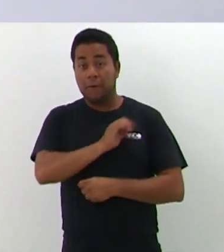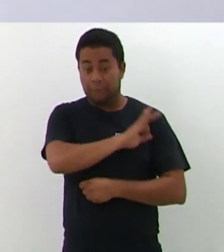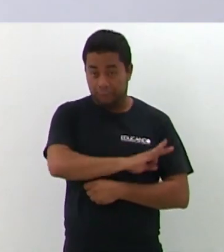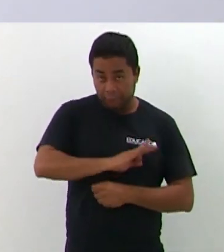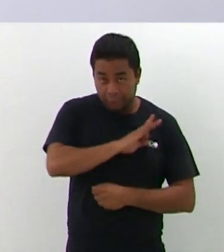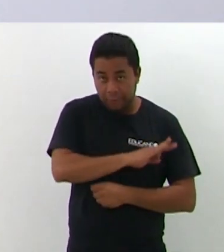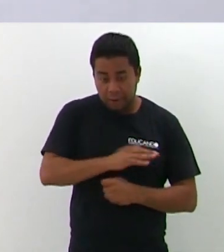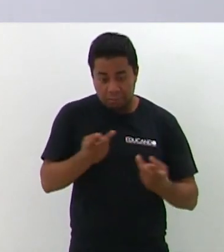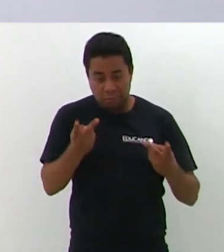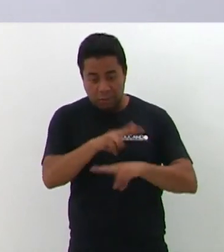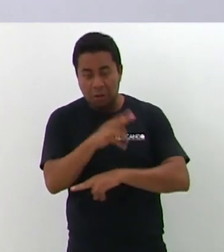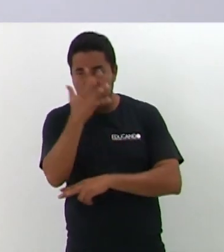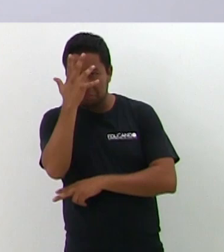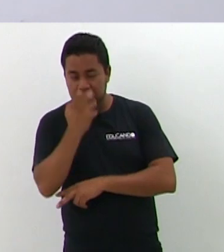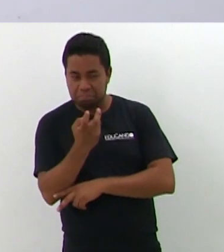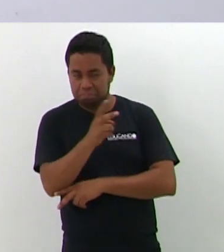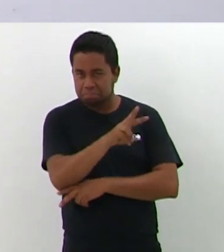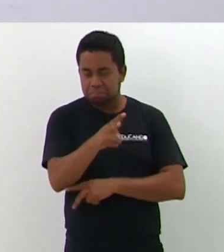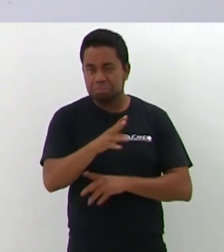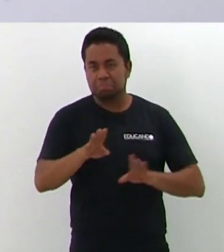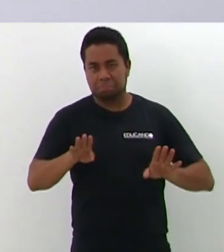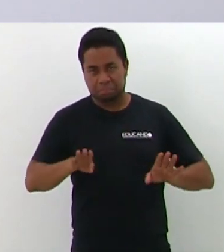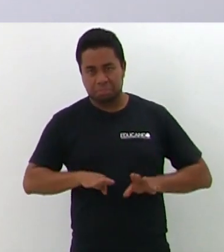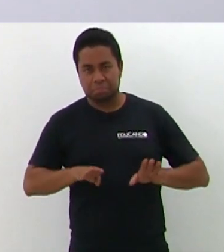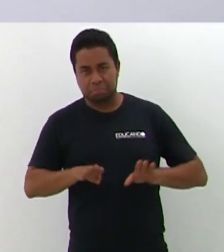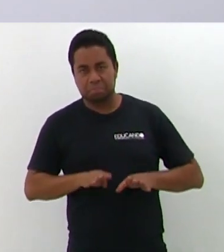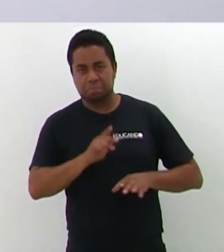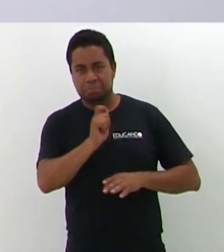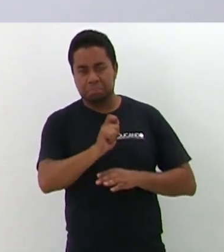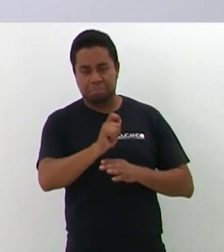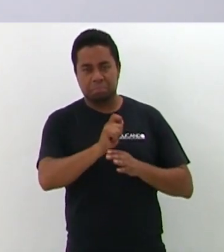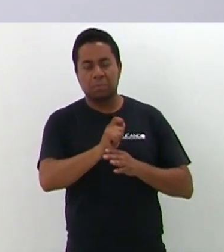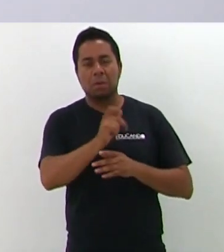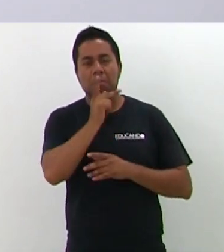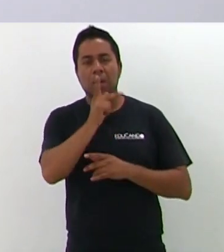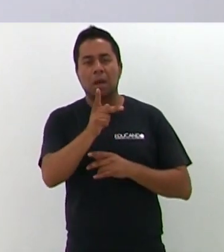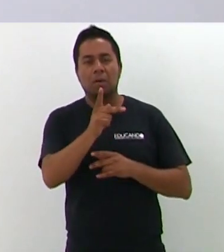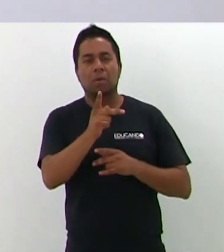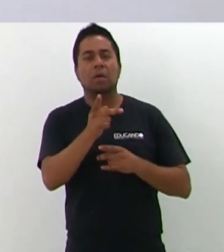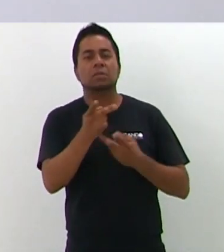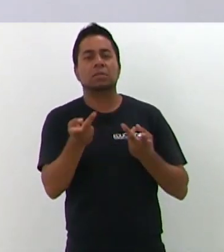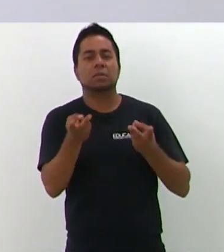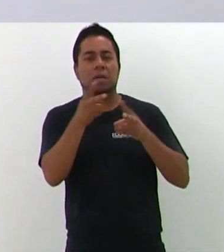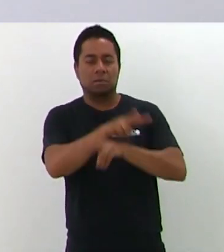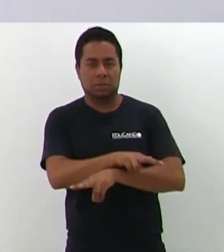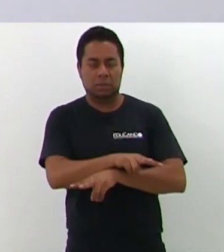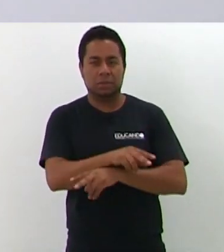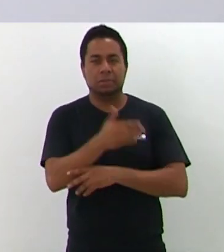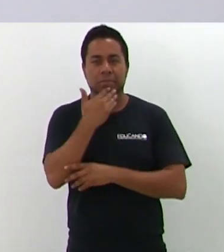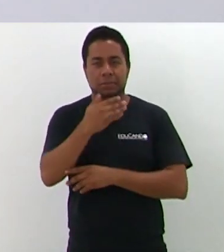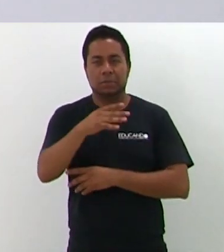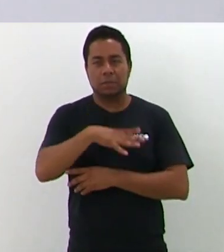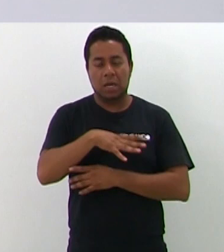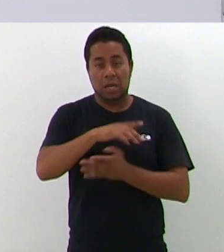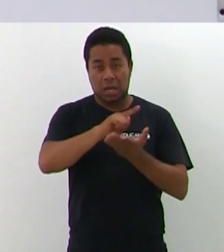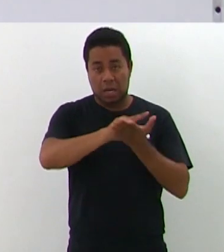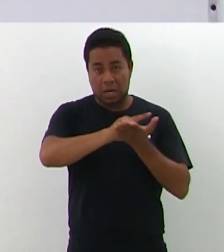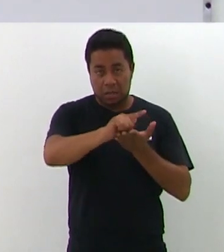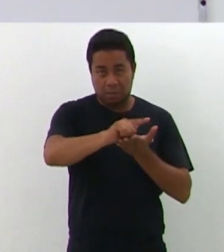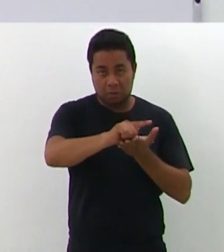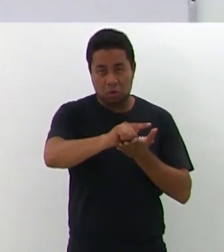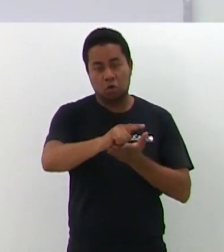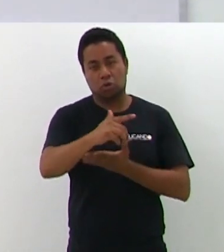feliz es lo contrario a triste. Son también un par de antónimos. Bien, tenemos